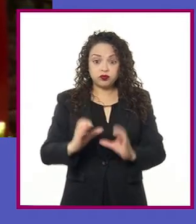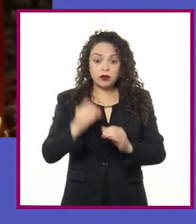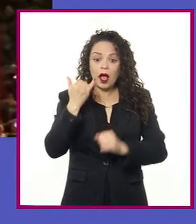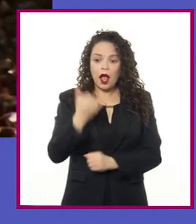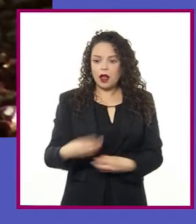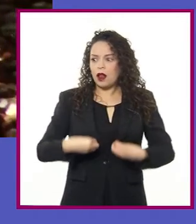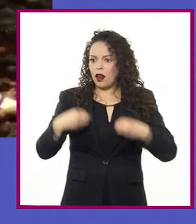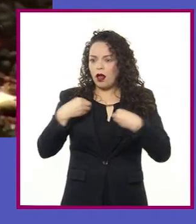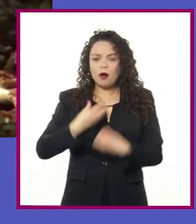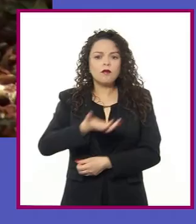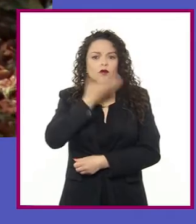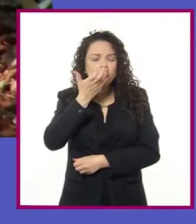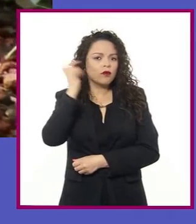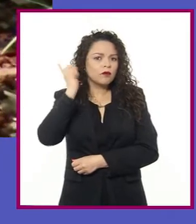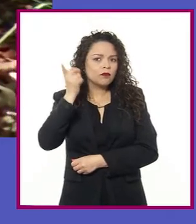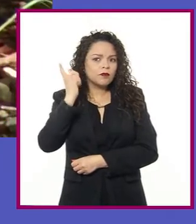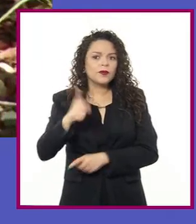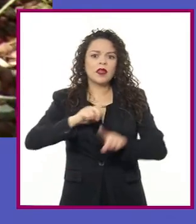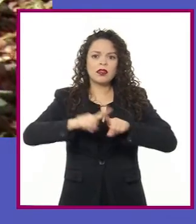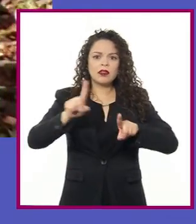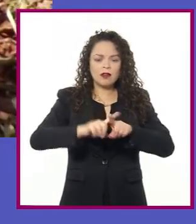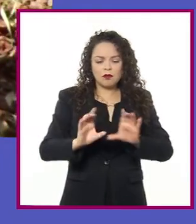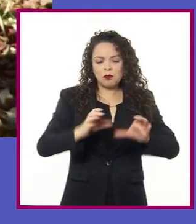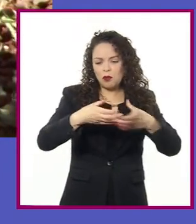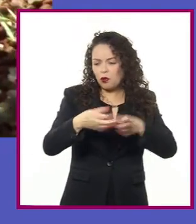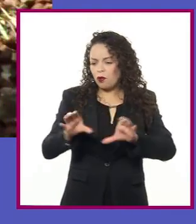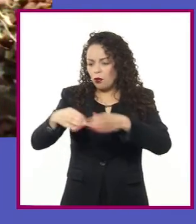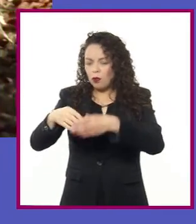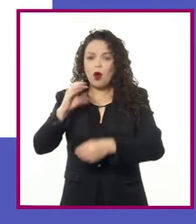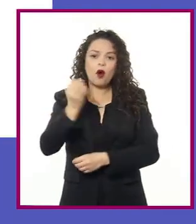cotidiana de diversas localidades y escuelas.